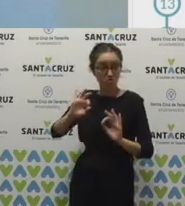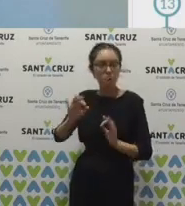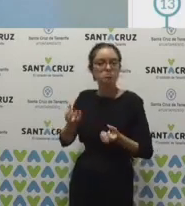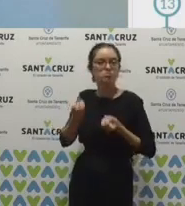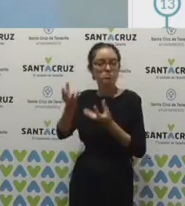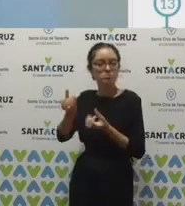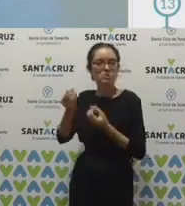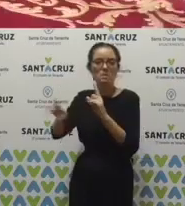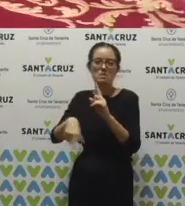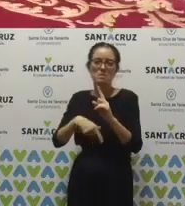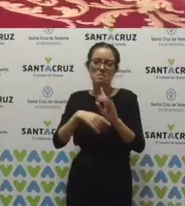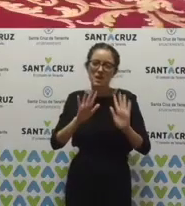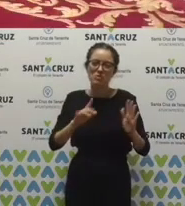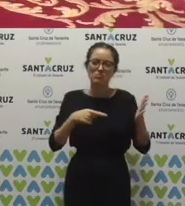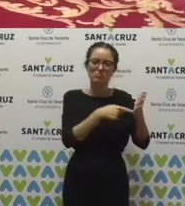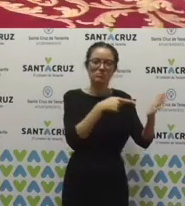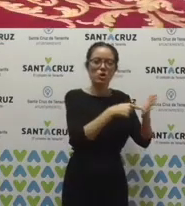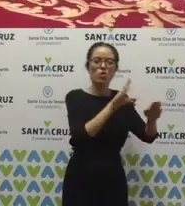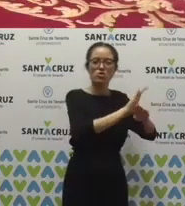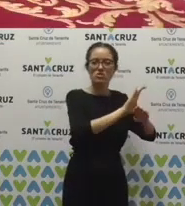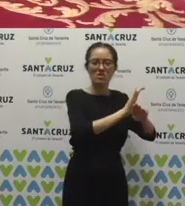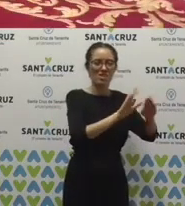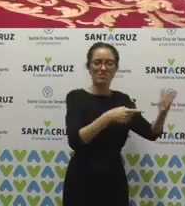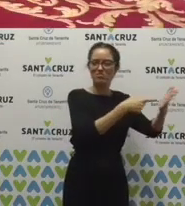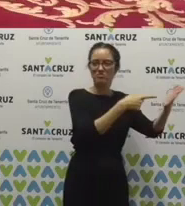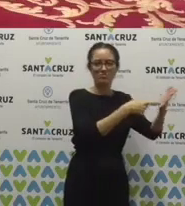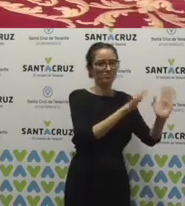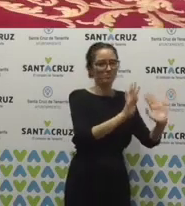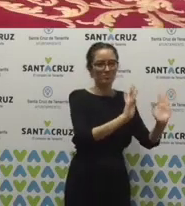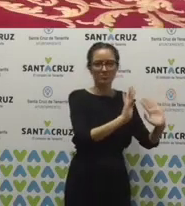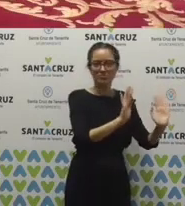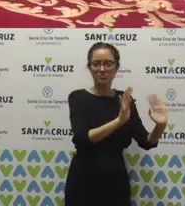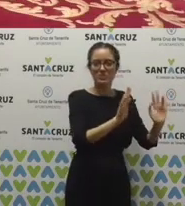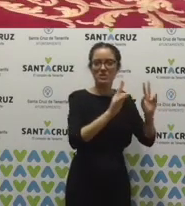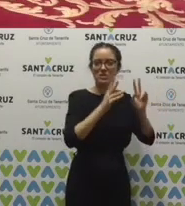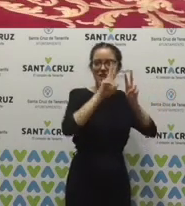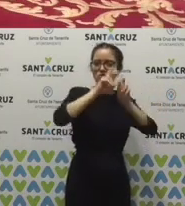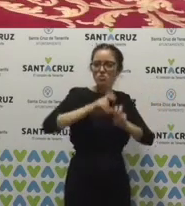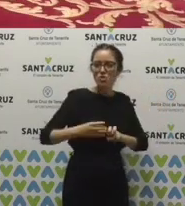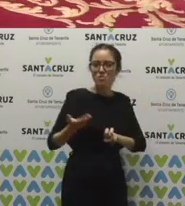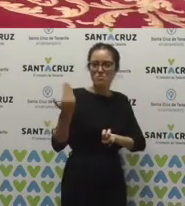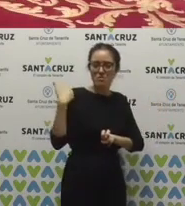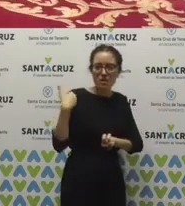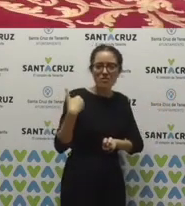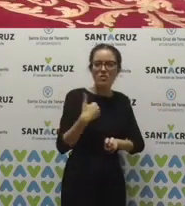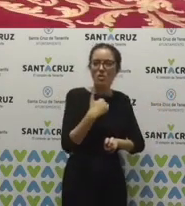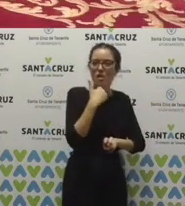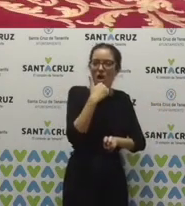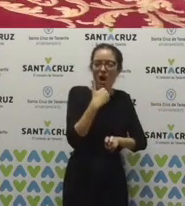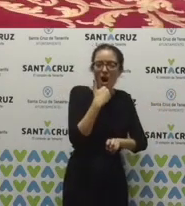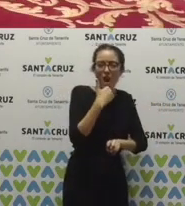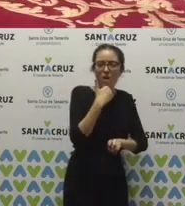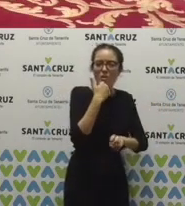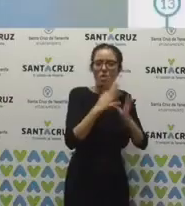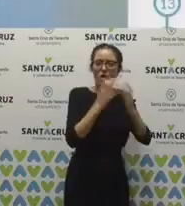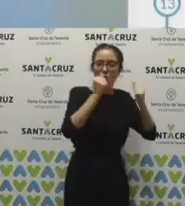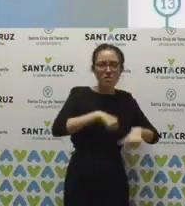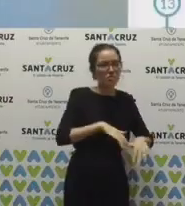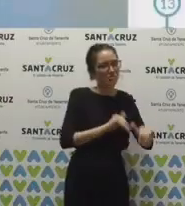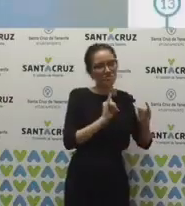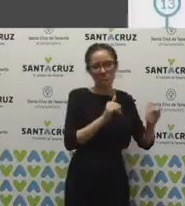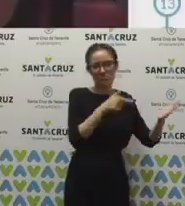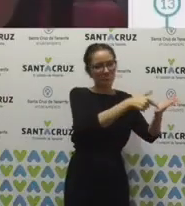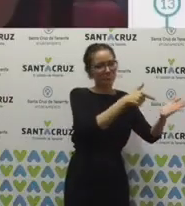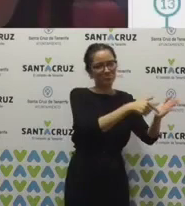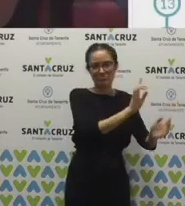estará la consejería de esta manera sin hacer ningún tipo de estudio previo ni ningún acuerdo trabajado gracias